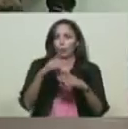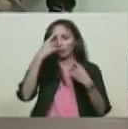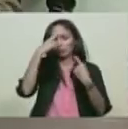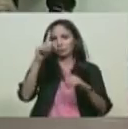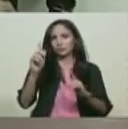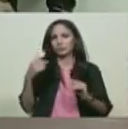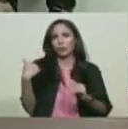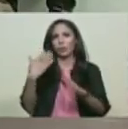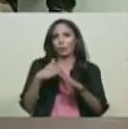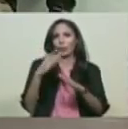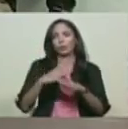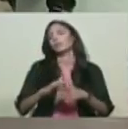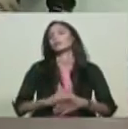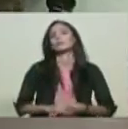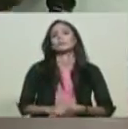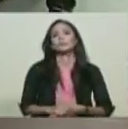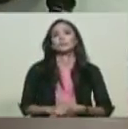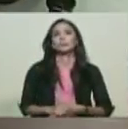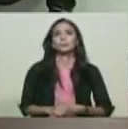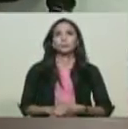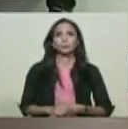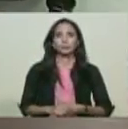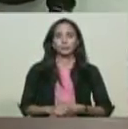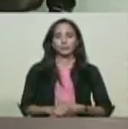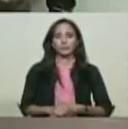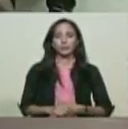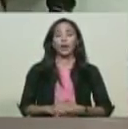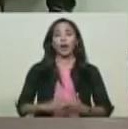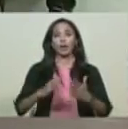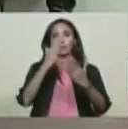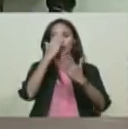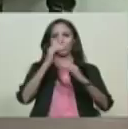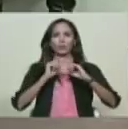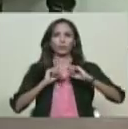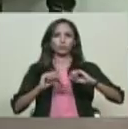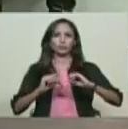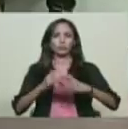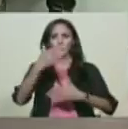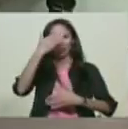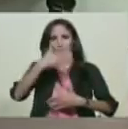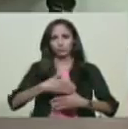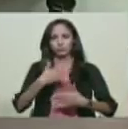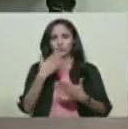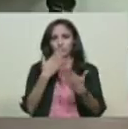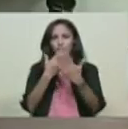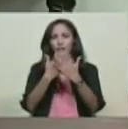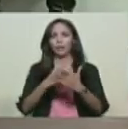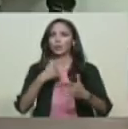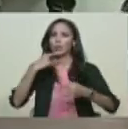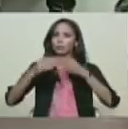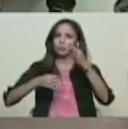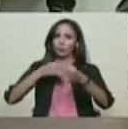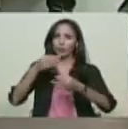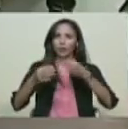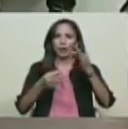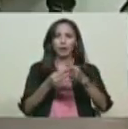dice. ¿Ah? Nos tocó sacar pecho ahí, frente a ellos. Y hablé, rendí